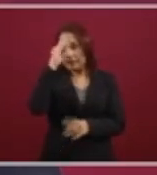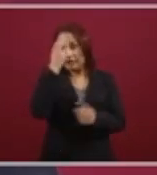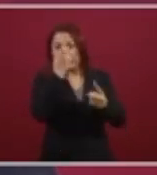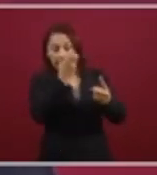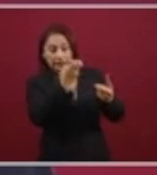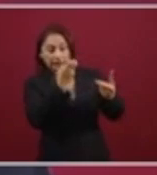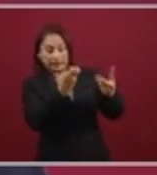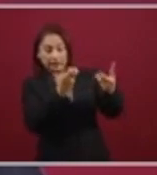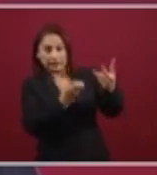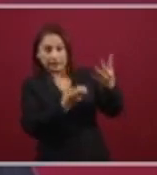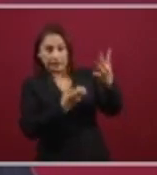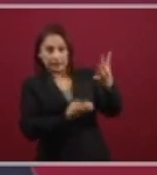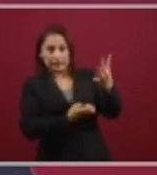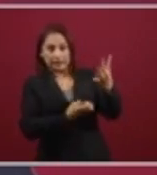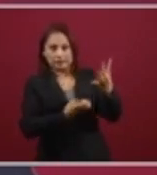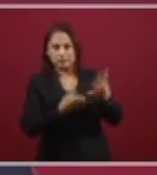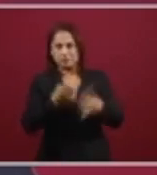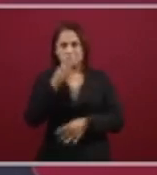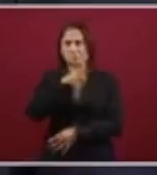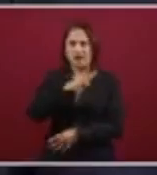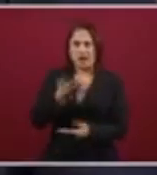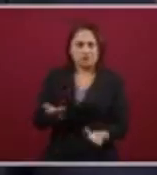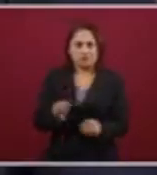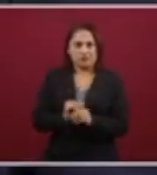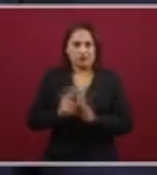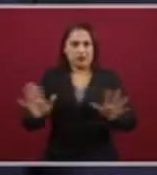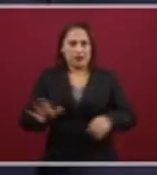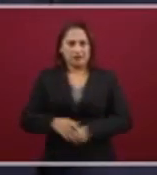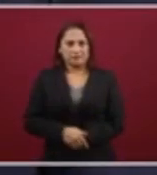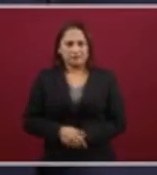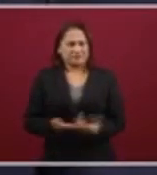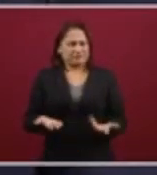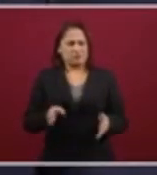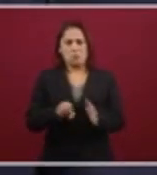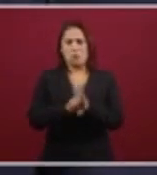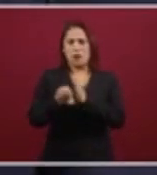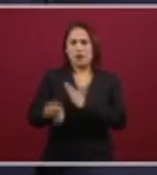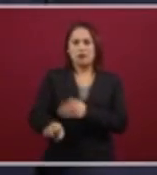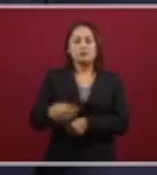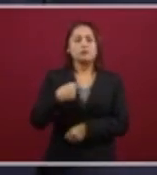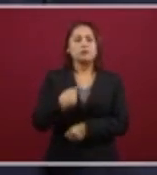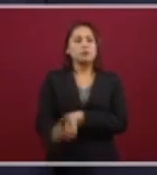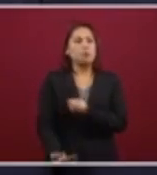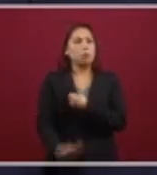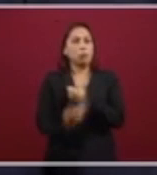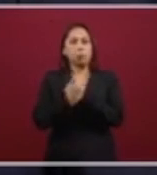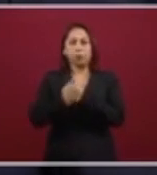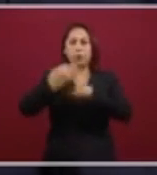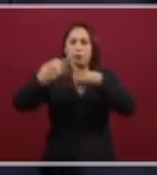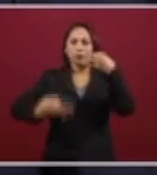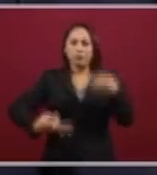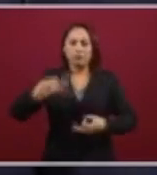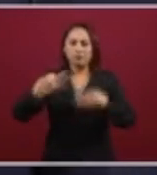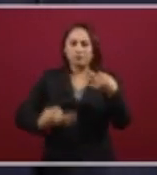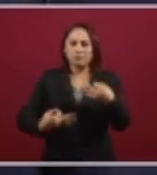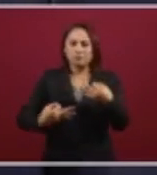De cómo es eso de que, a ver, me amparo y ya no me van a